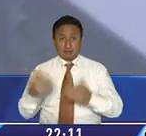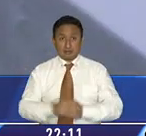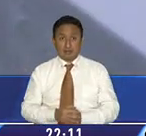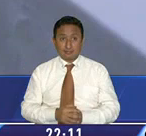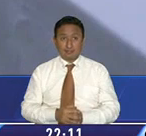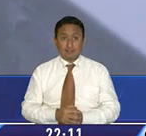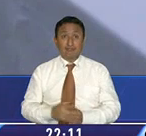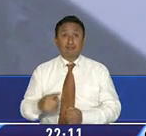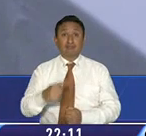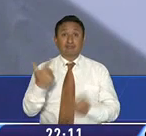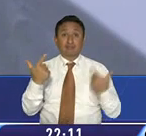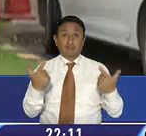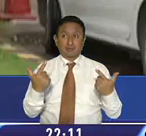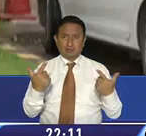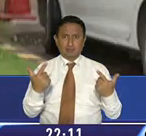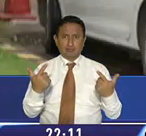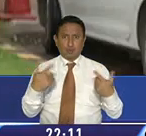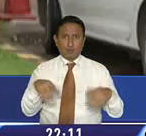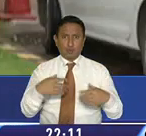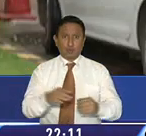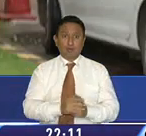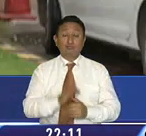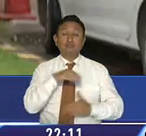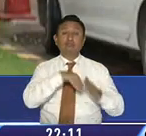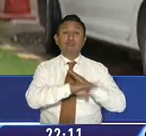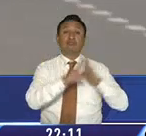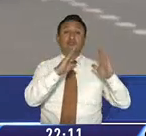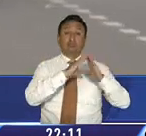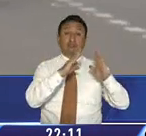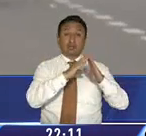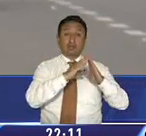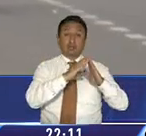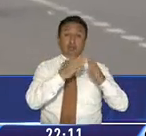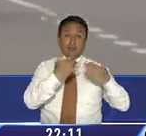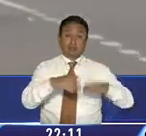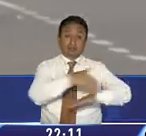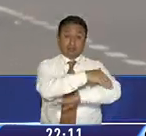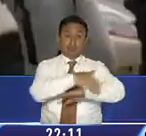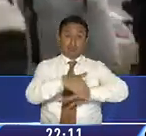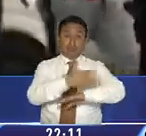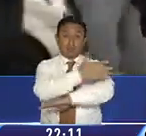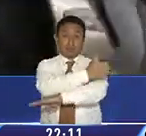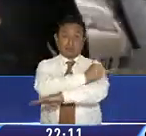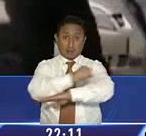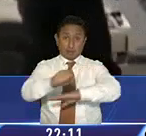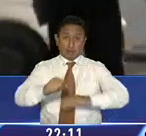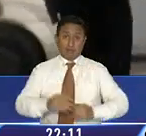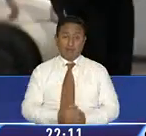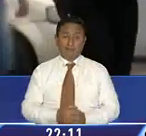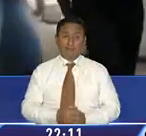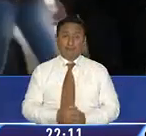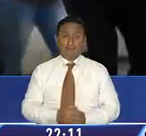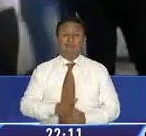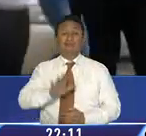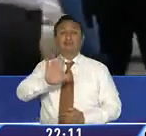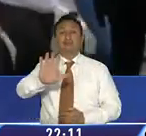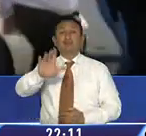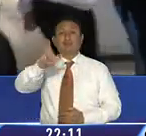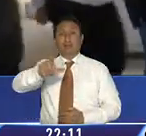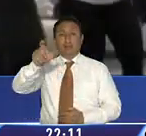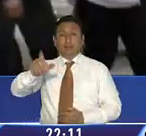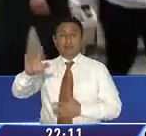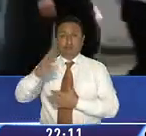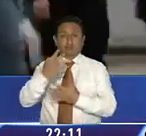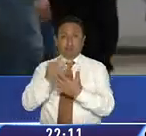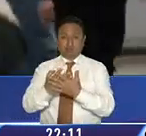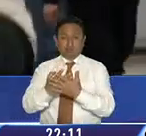y armas de grueso calibre en una vivienda de una urbanización en Vía San Borondón. Hubo 5 detenidos,